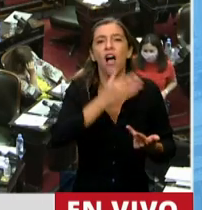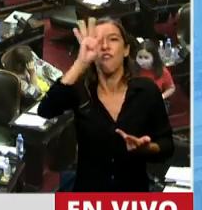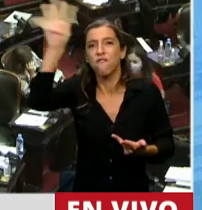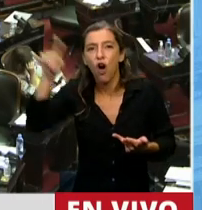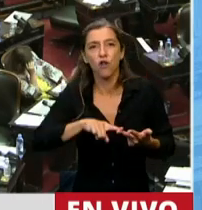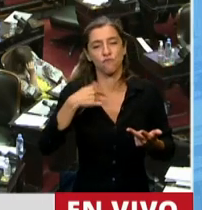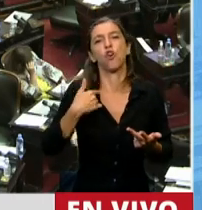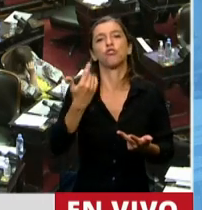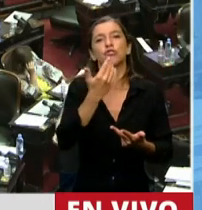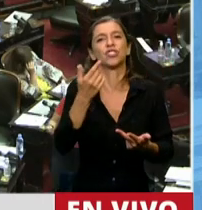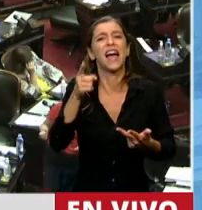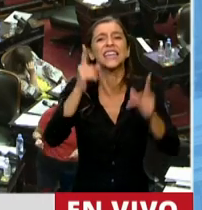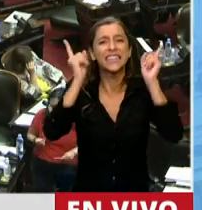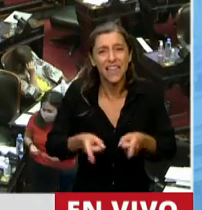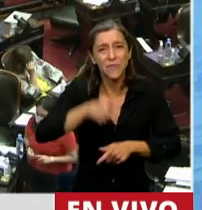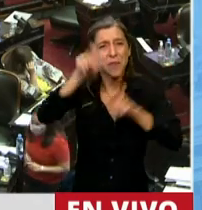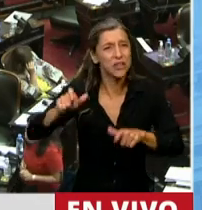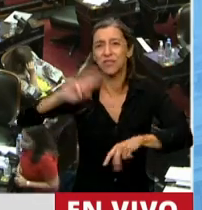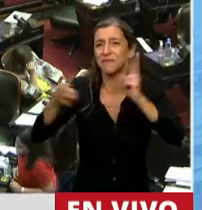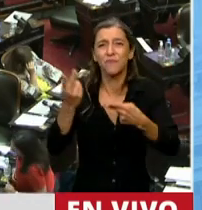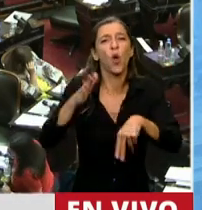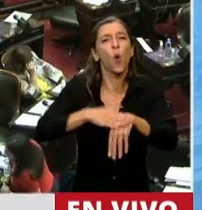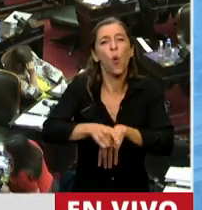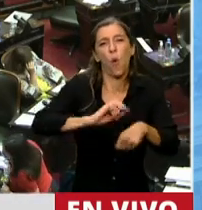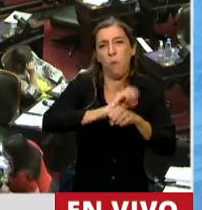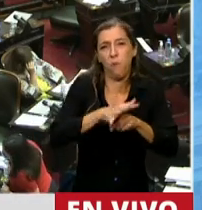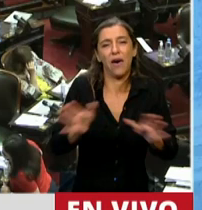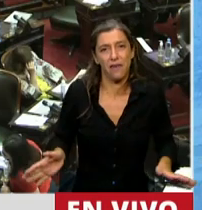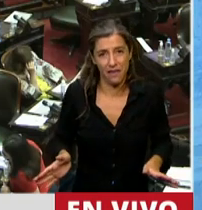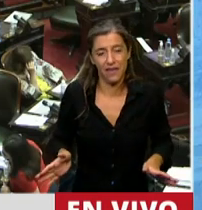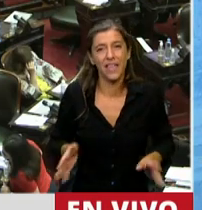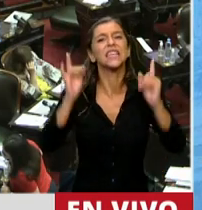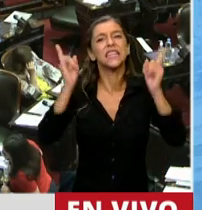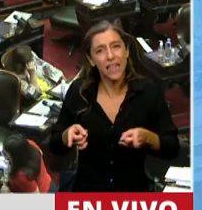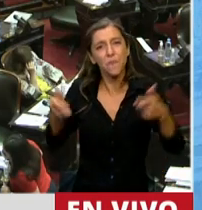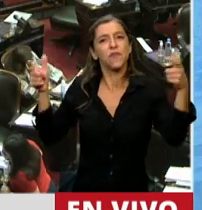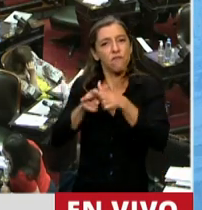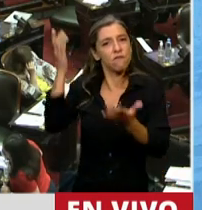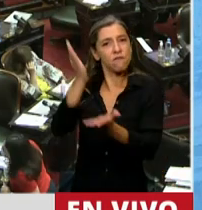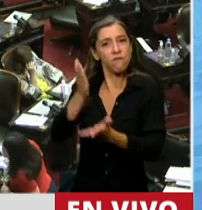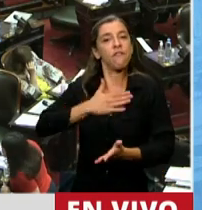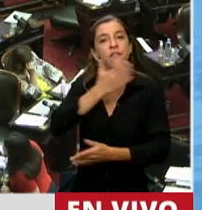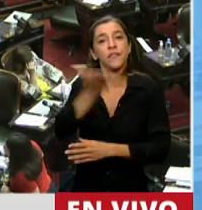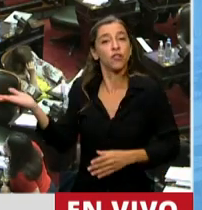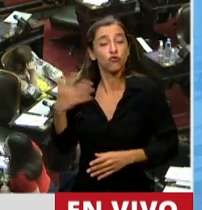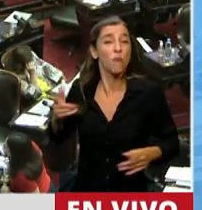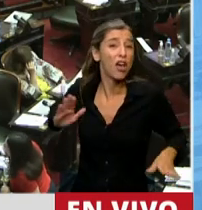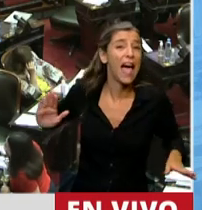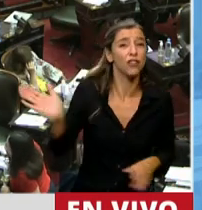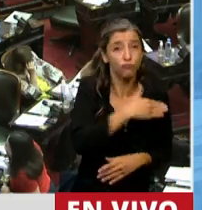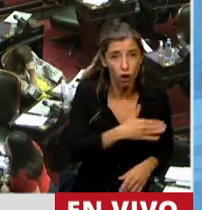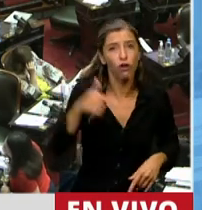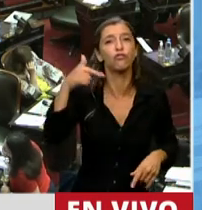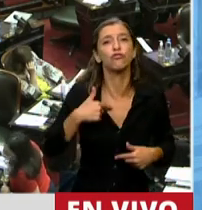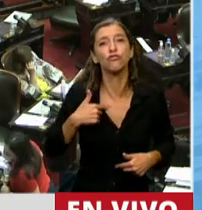número de víctimas de la pandemia y reivindico a la Comisión de Derechos Humanos que este año lleva